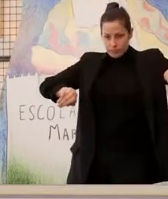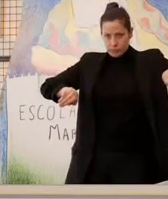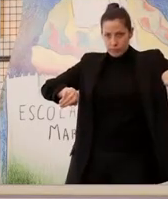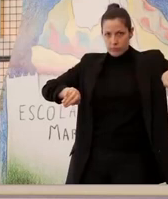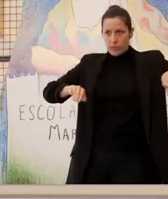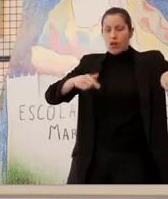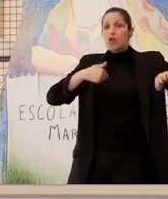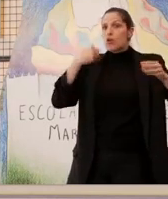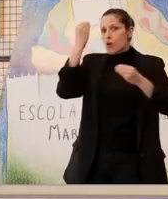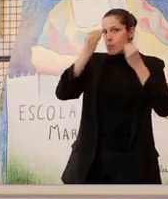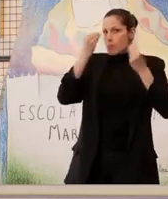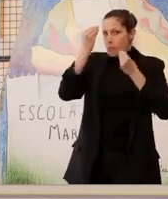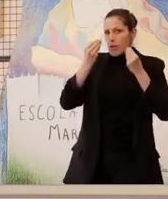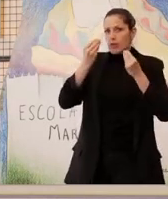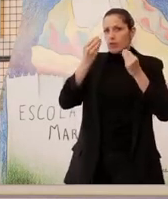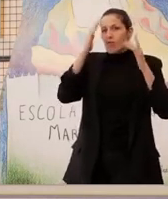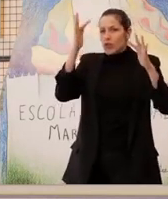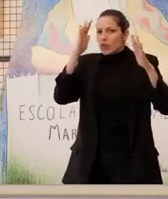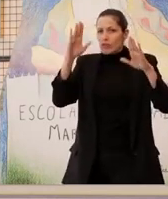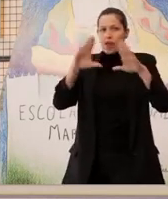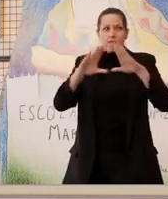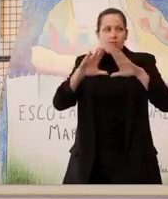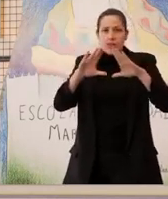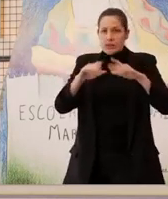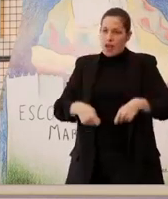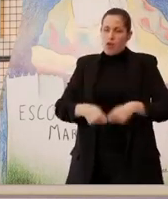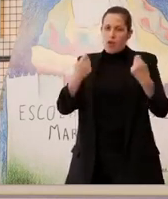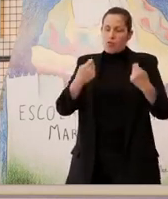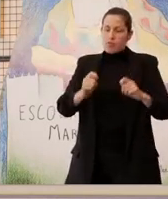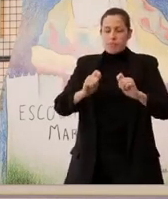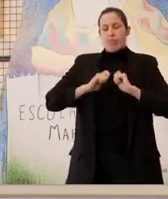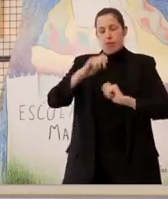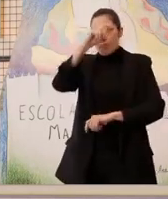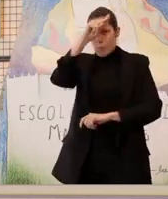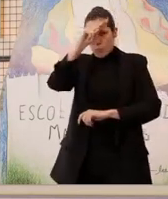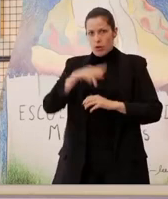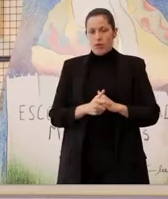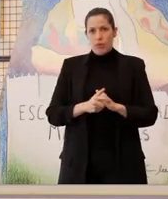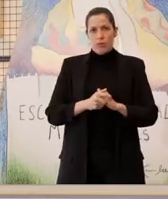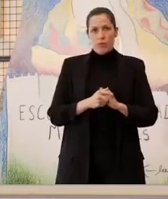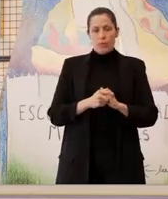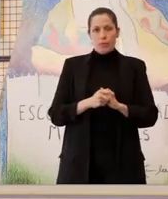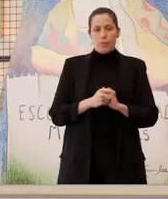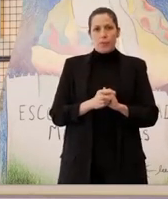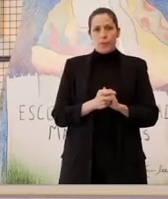una fuente enorme de preocupación y yo esto lo remite a